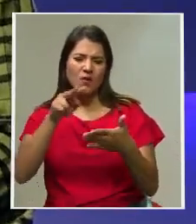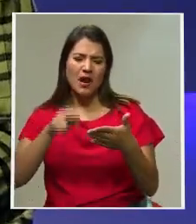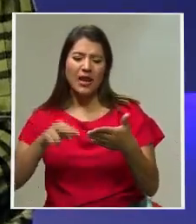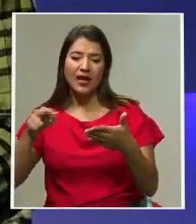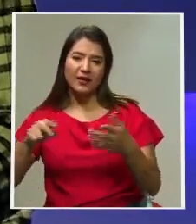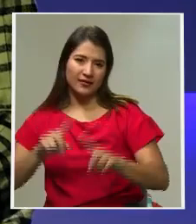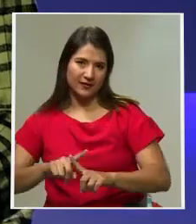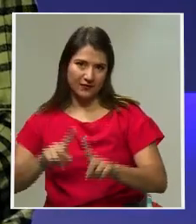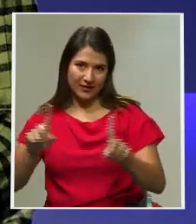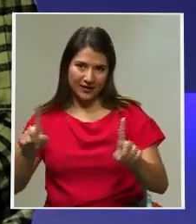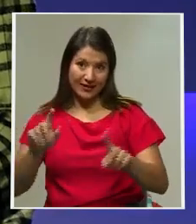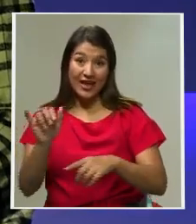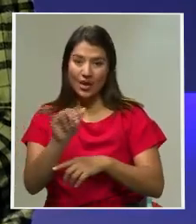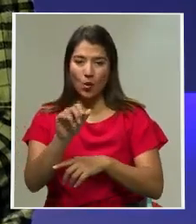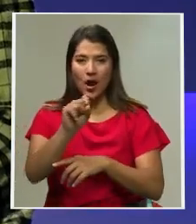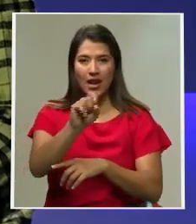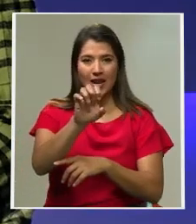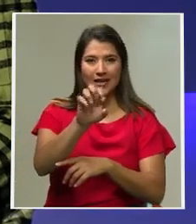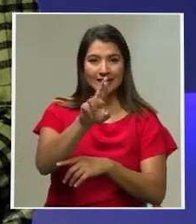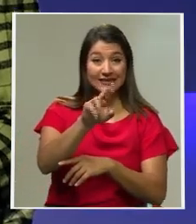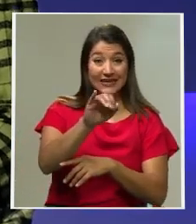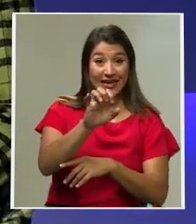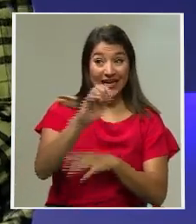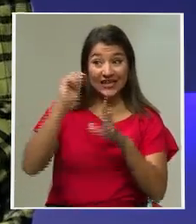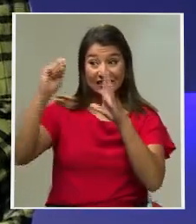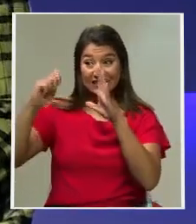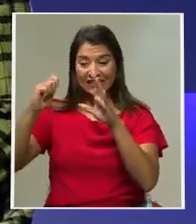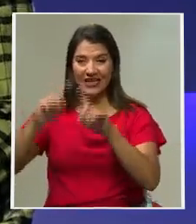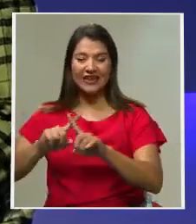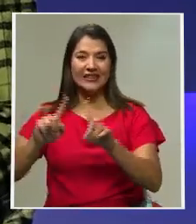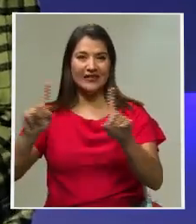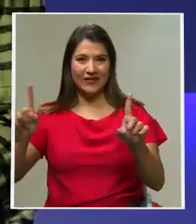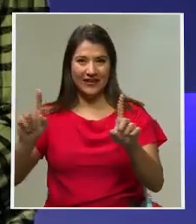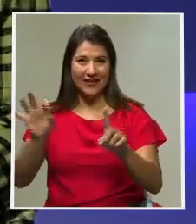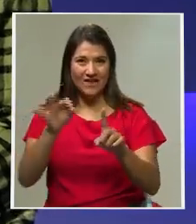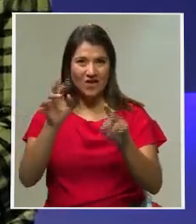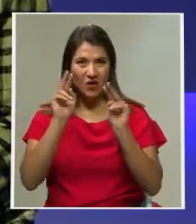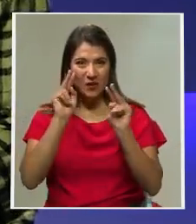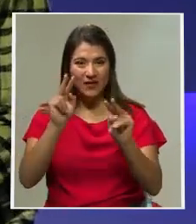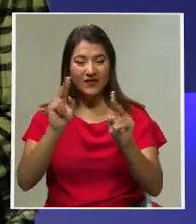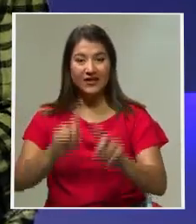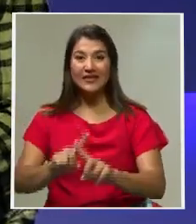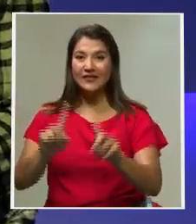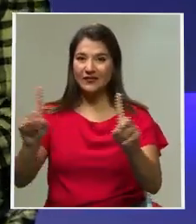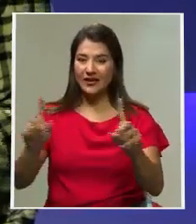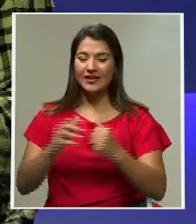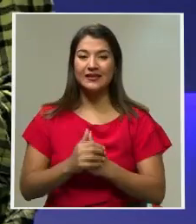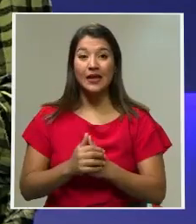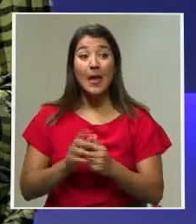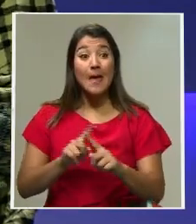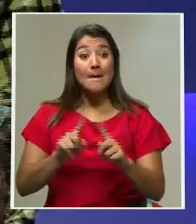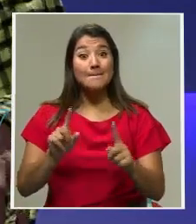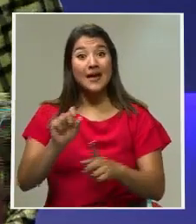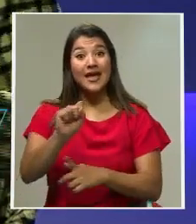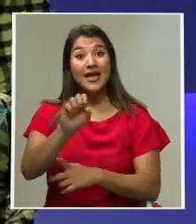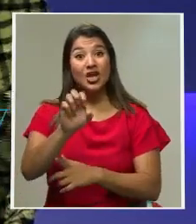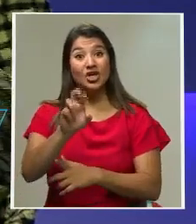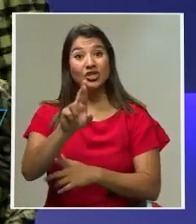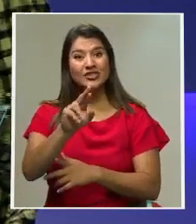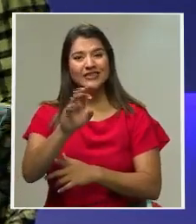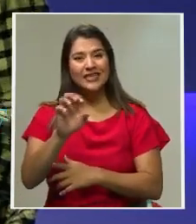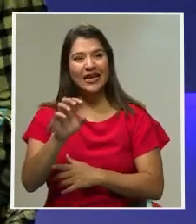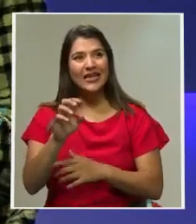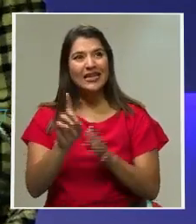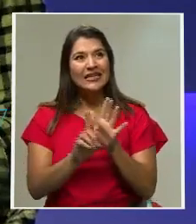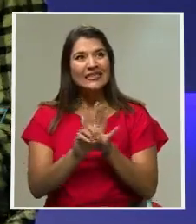distintas. Claro que parte de esa adicción y de esa locura que nos despiertan las series tiene que ver con la estructura interna del